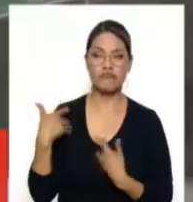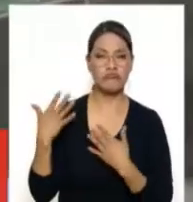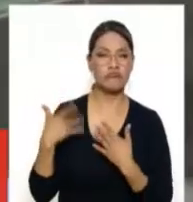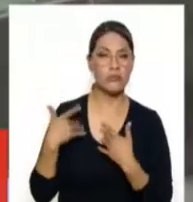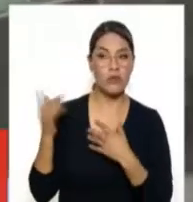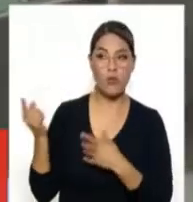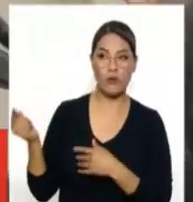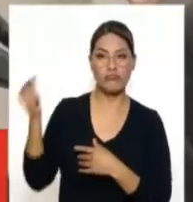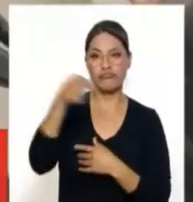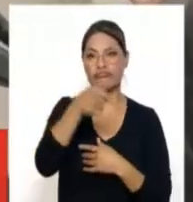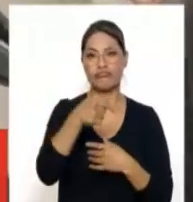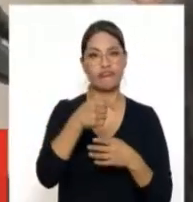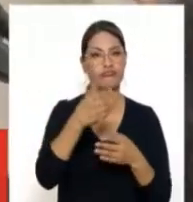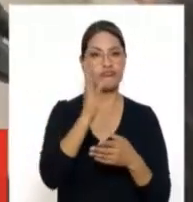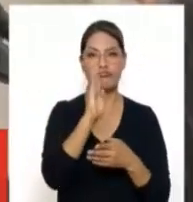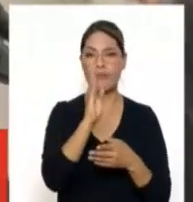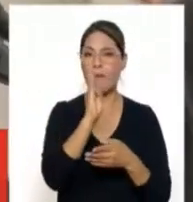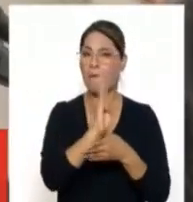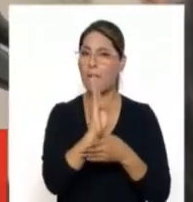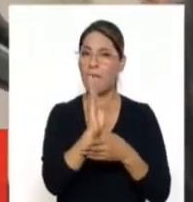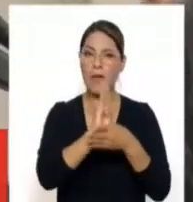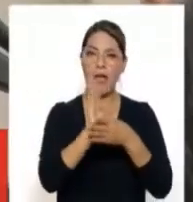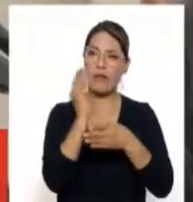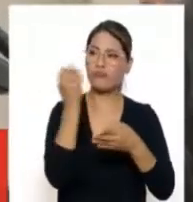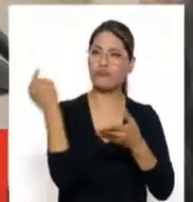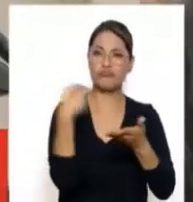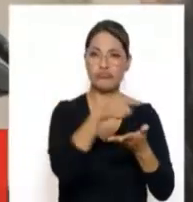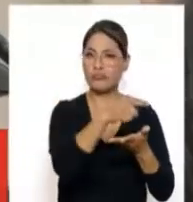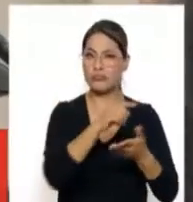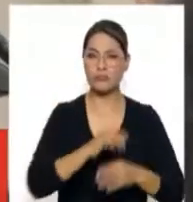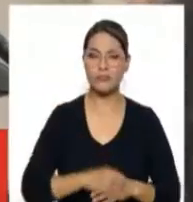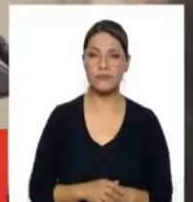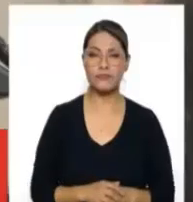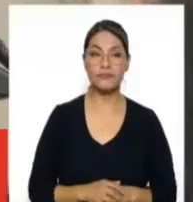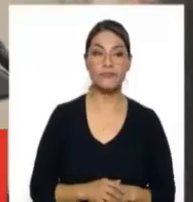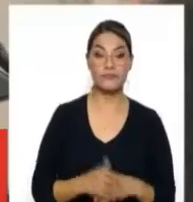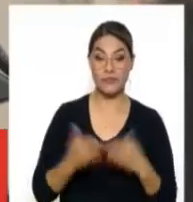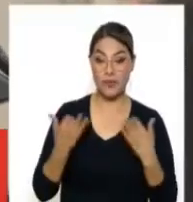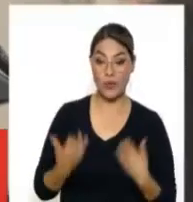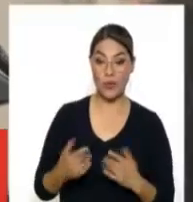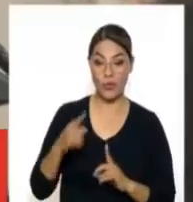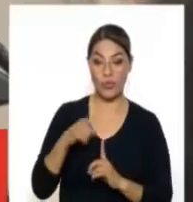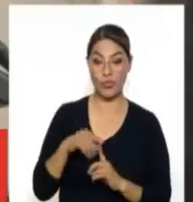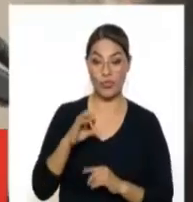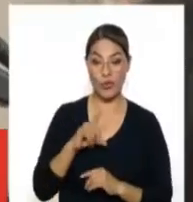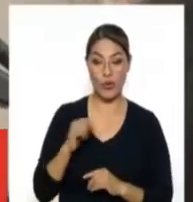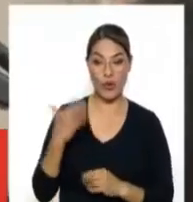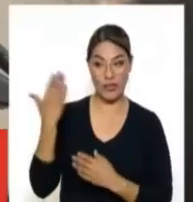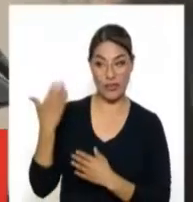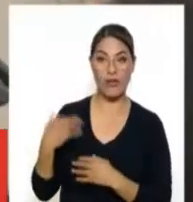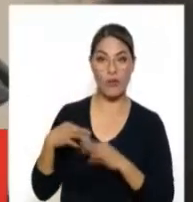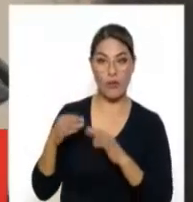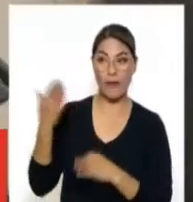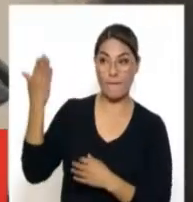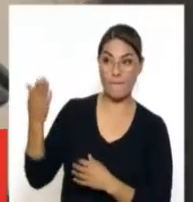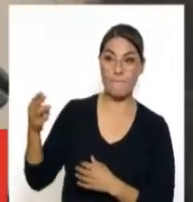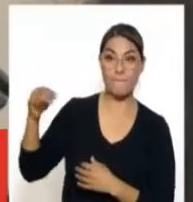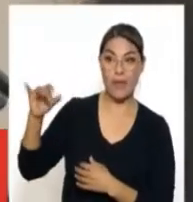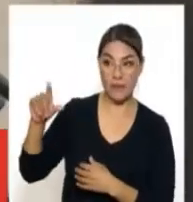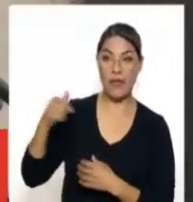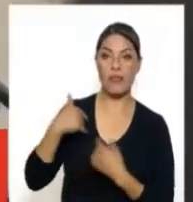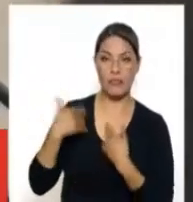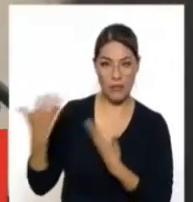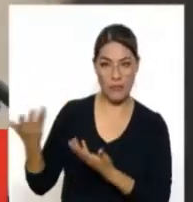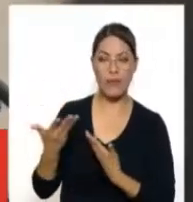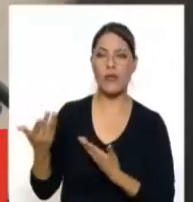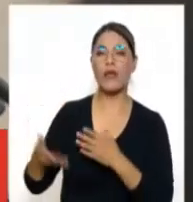directamente al banco. Que el señor Maiman le prestó ese dinero. Y hoy día el señor Toledo ha reconocido que incluso el señor Maiman le dio un financiamiento